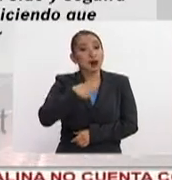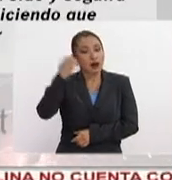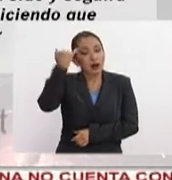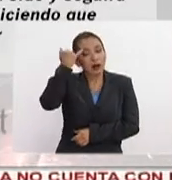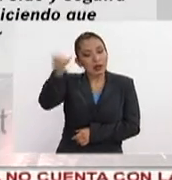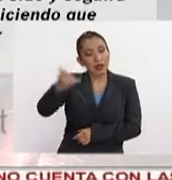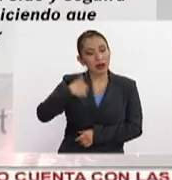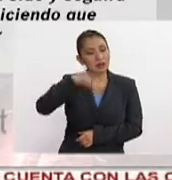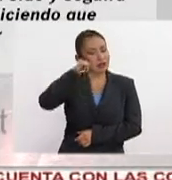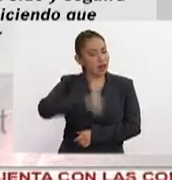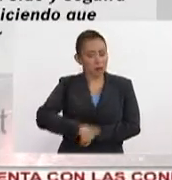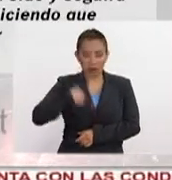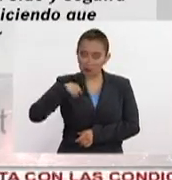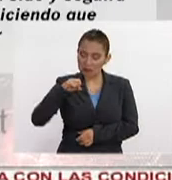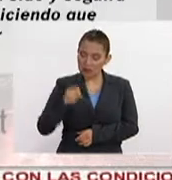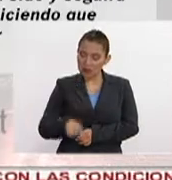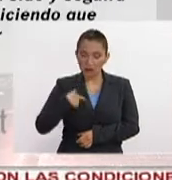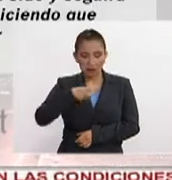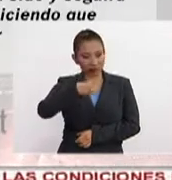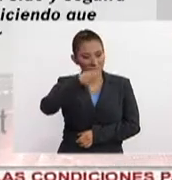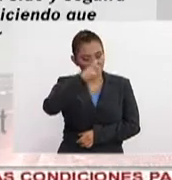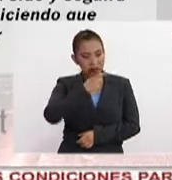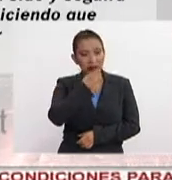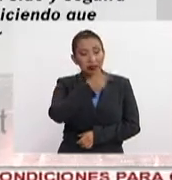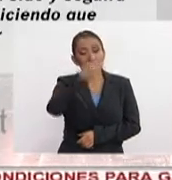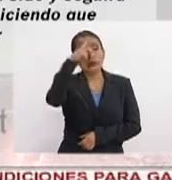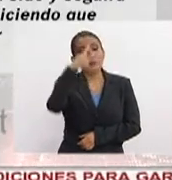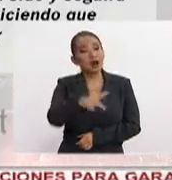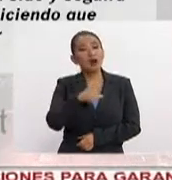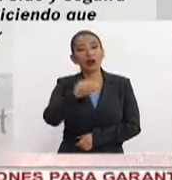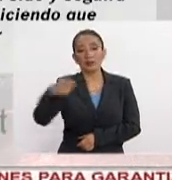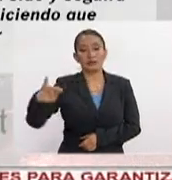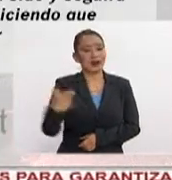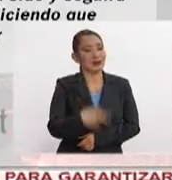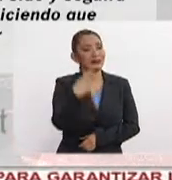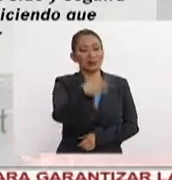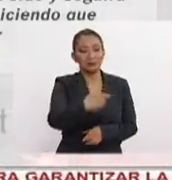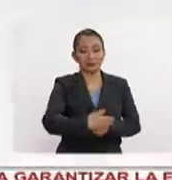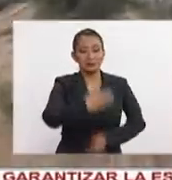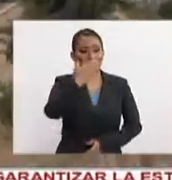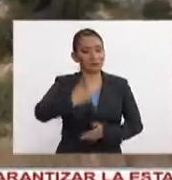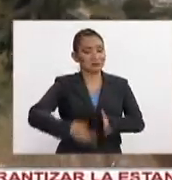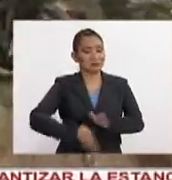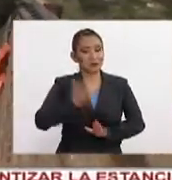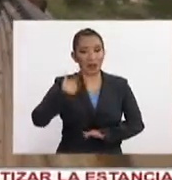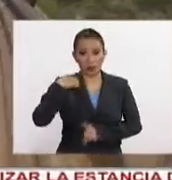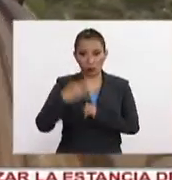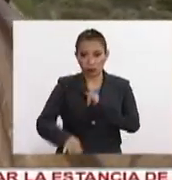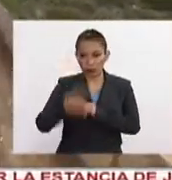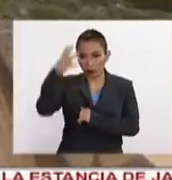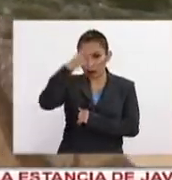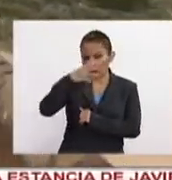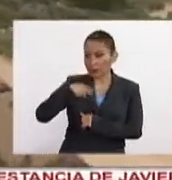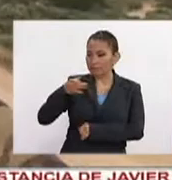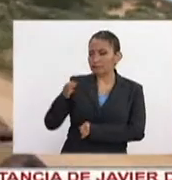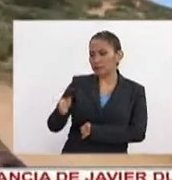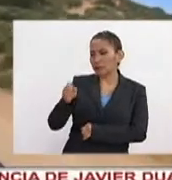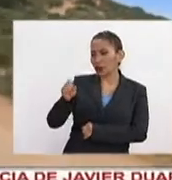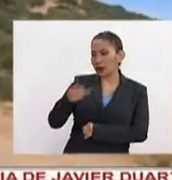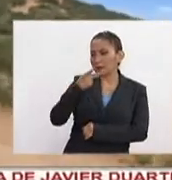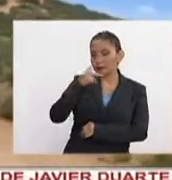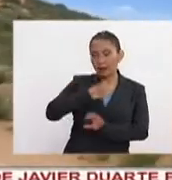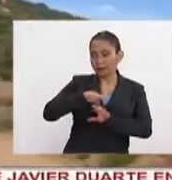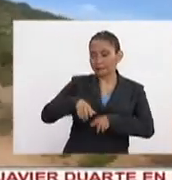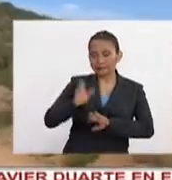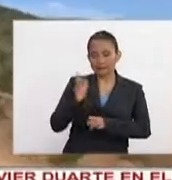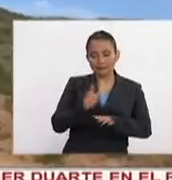posición ha sido y seguirá siendo muy firme diciendo que México no va a pagar por el muro. Finalmente Trump aceptó no hablar del